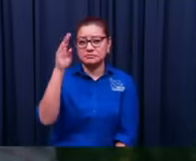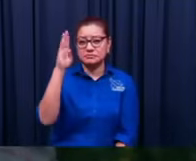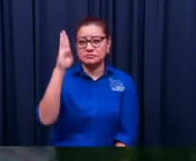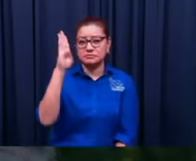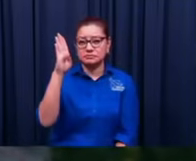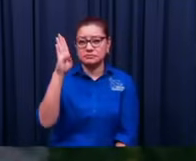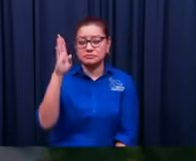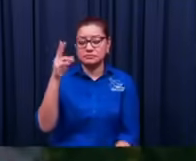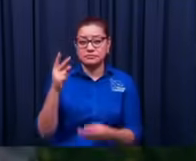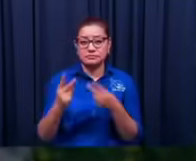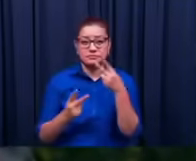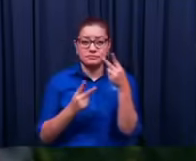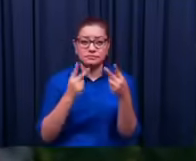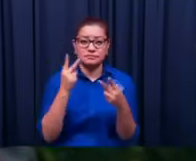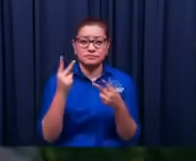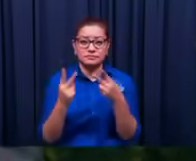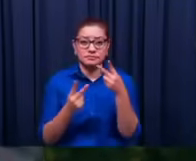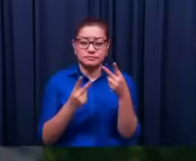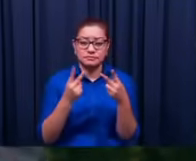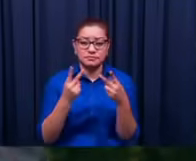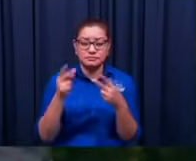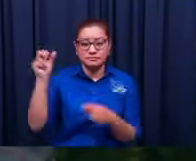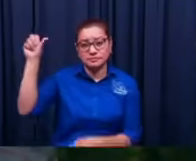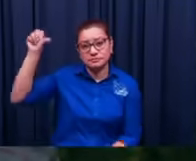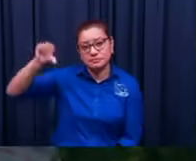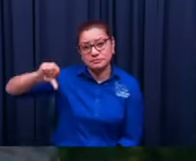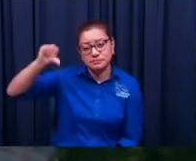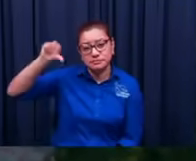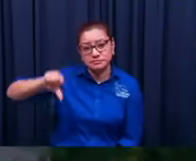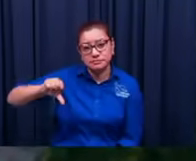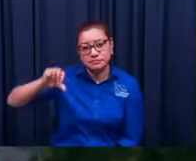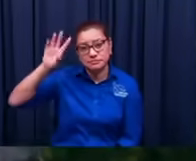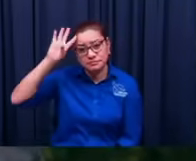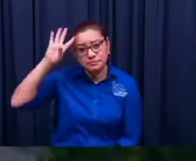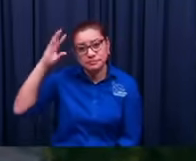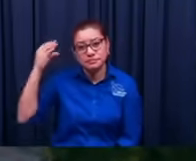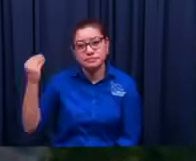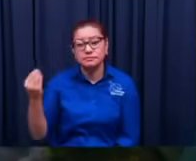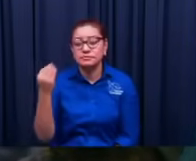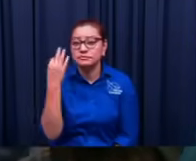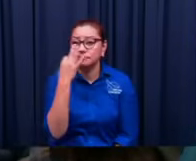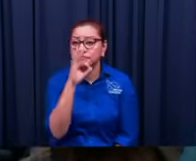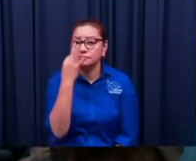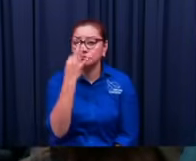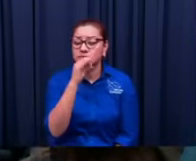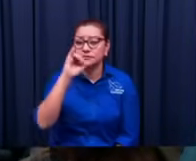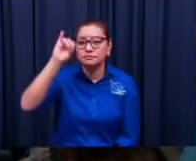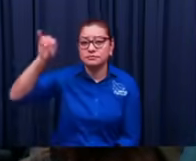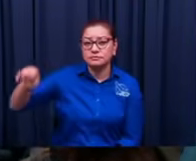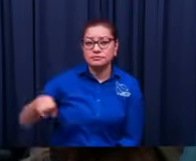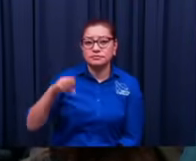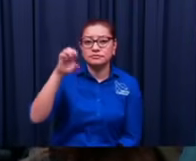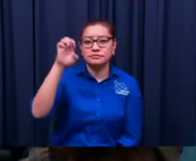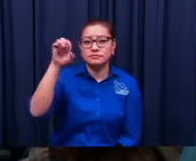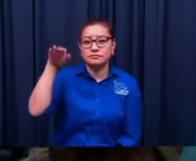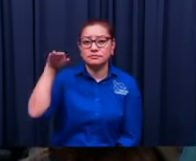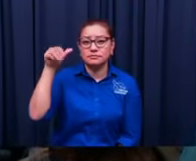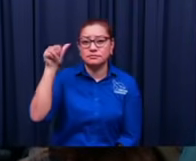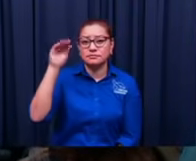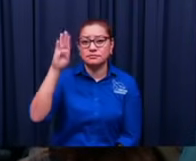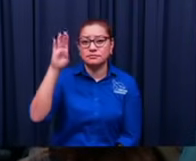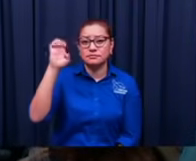que se vendiera a hacer lo malo, porque su mujer Jezabel